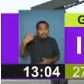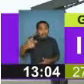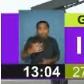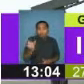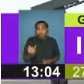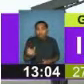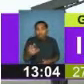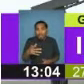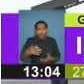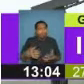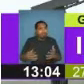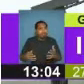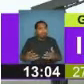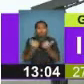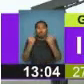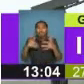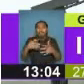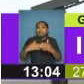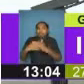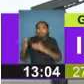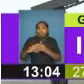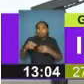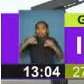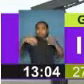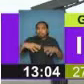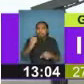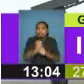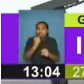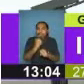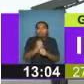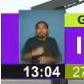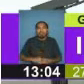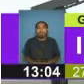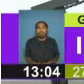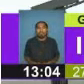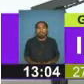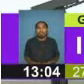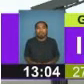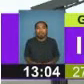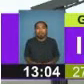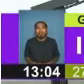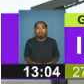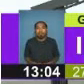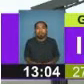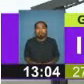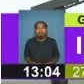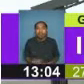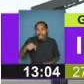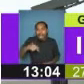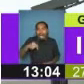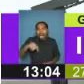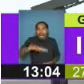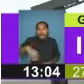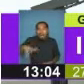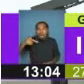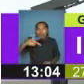16.5 un poquito más atrás en canada va a haber 6 megas más es decir que vamos a disponer acá para el parque industrial